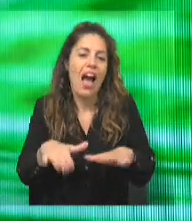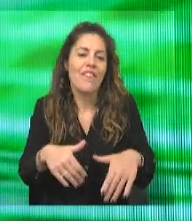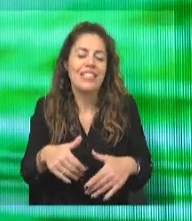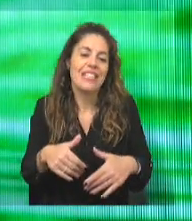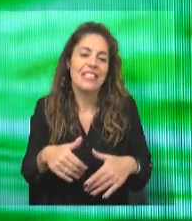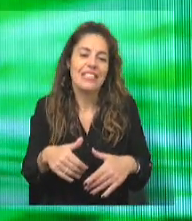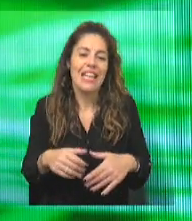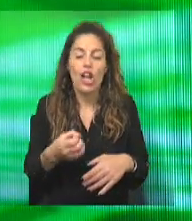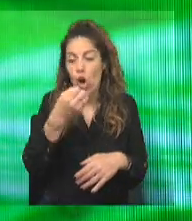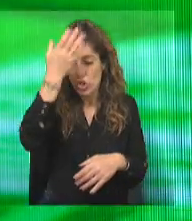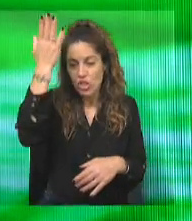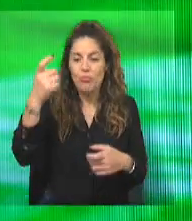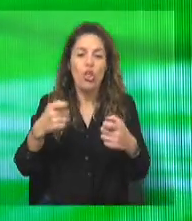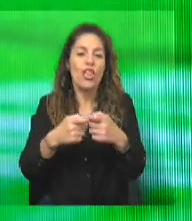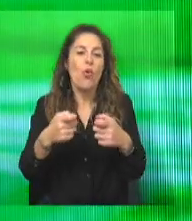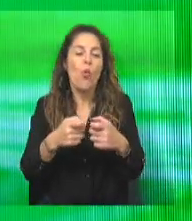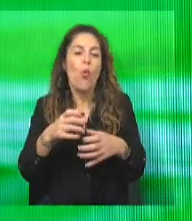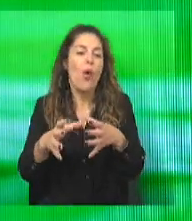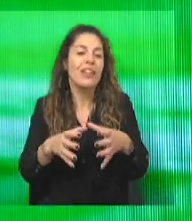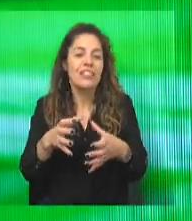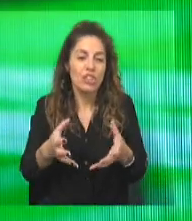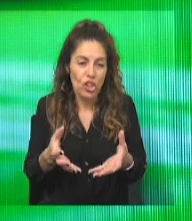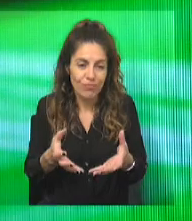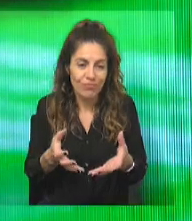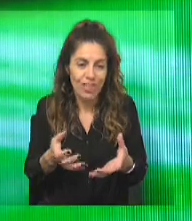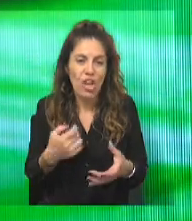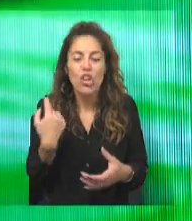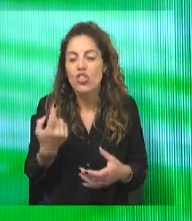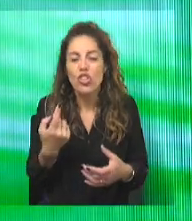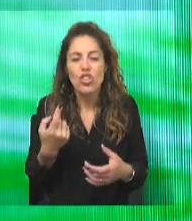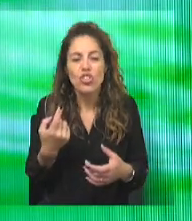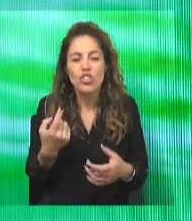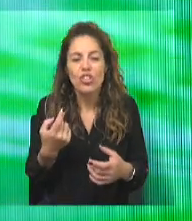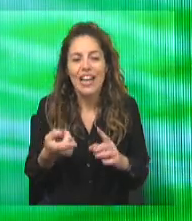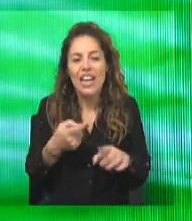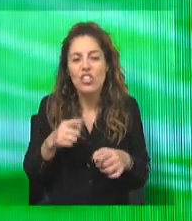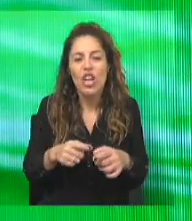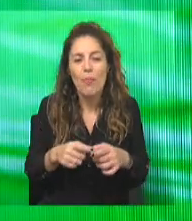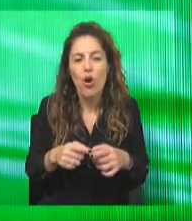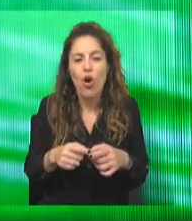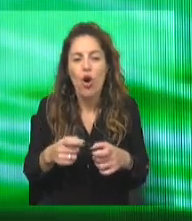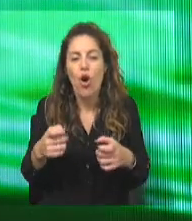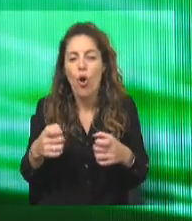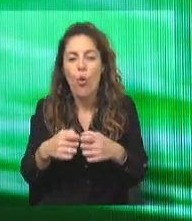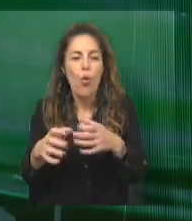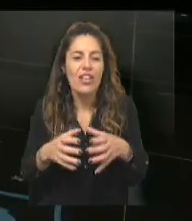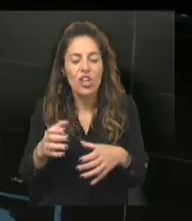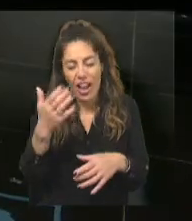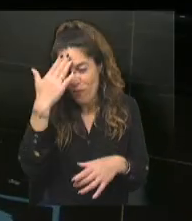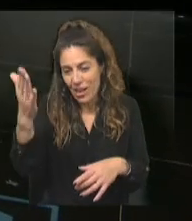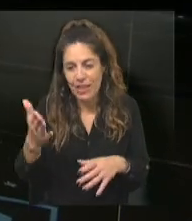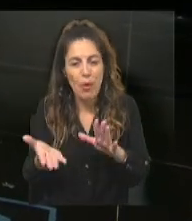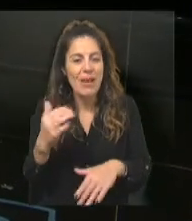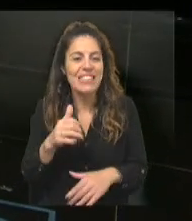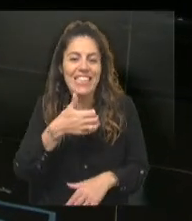Quizá el concepto de coalición eh nosotros asociamos la coalición al frente porque es la que tuvo más historia